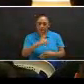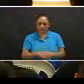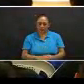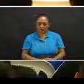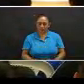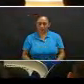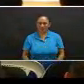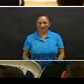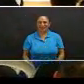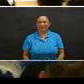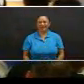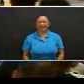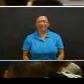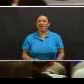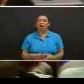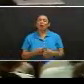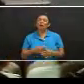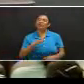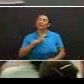edición mía.